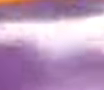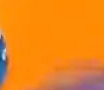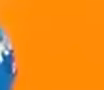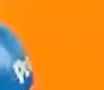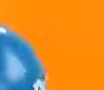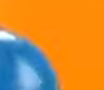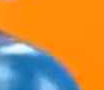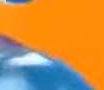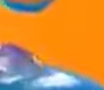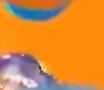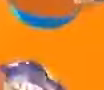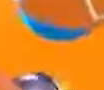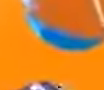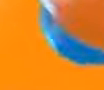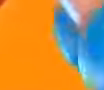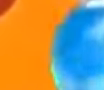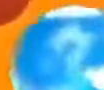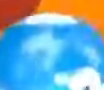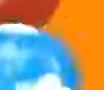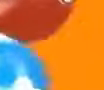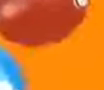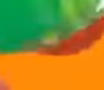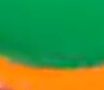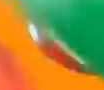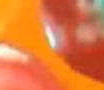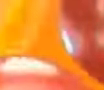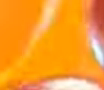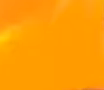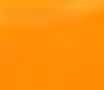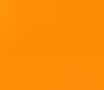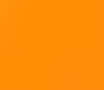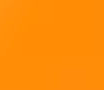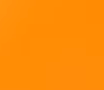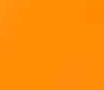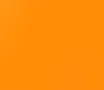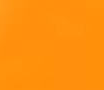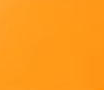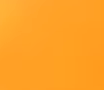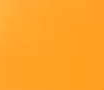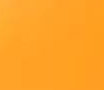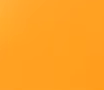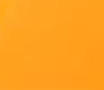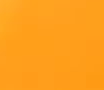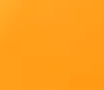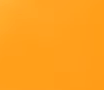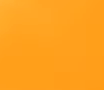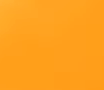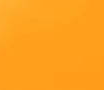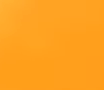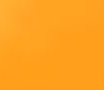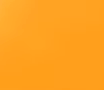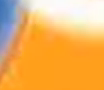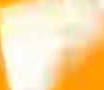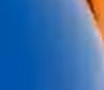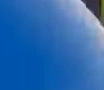con la coraza de cumplir tus sueños. Bienvenidos al sorteo Loto.